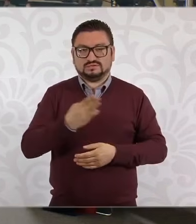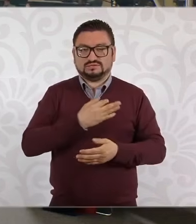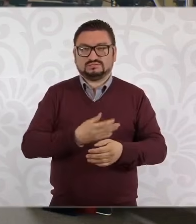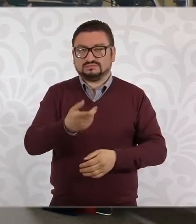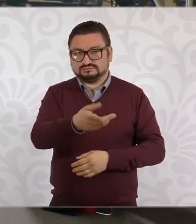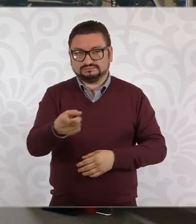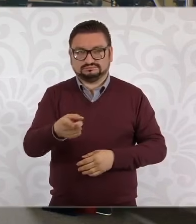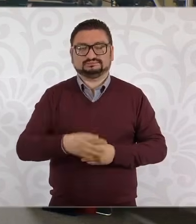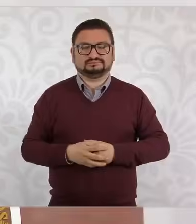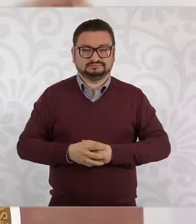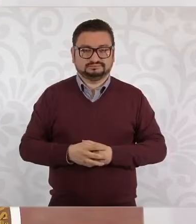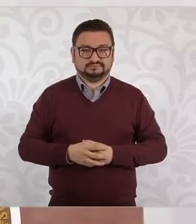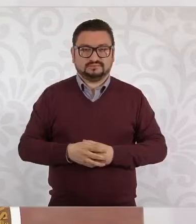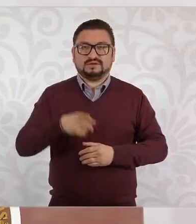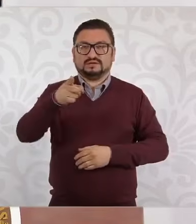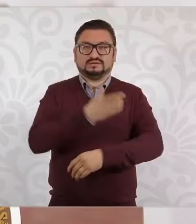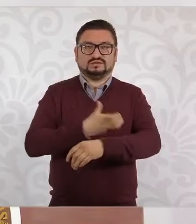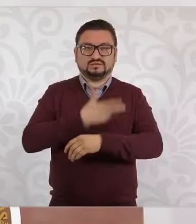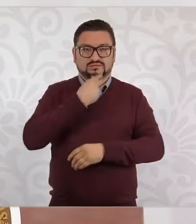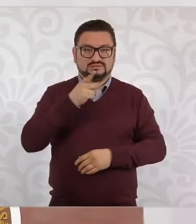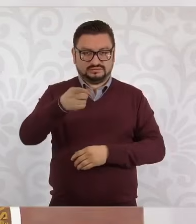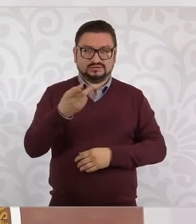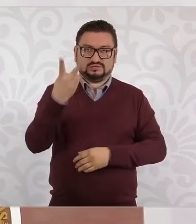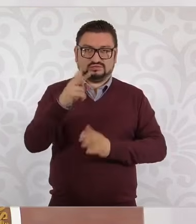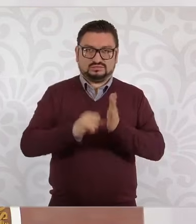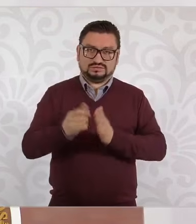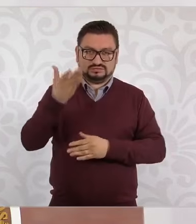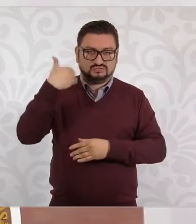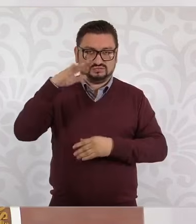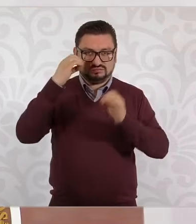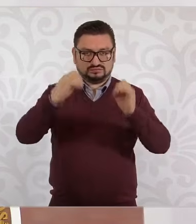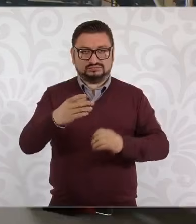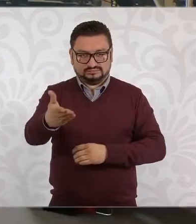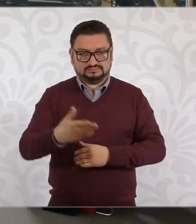lado. A ver, el compañero que dice que hace 2 meses no le damos la palabra.